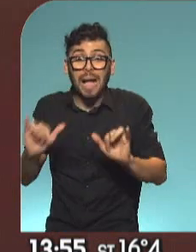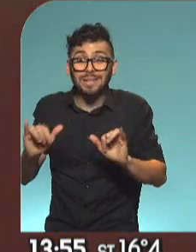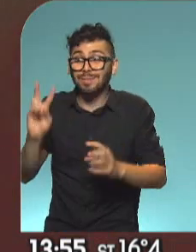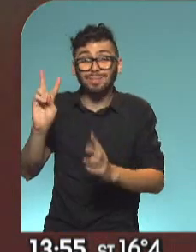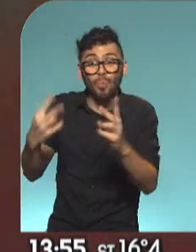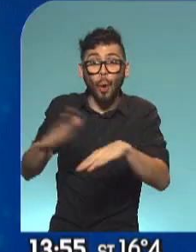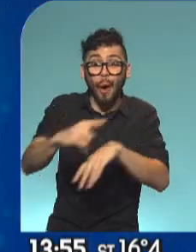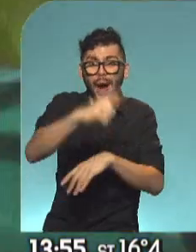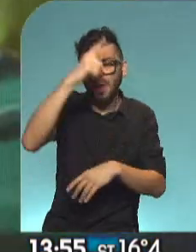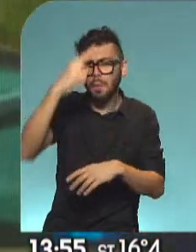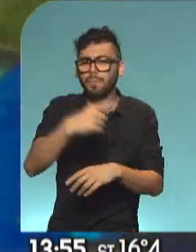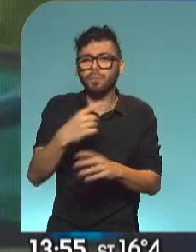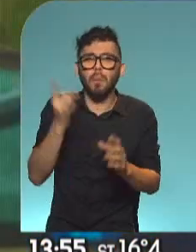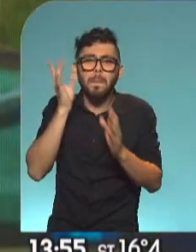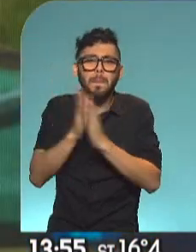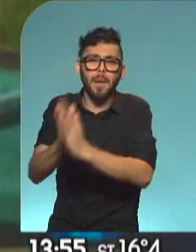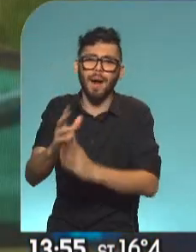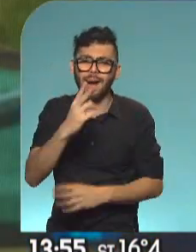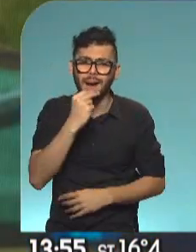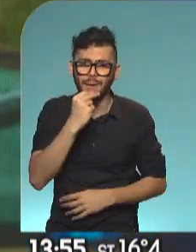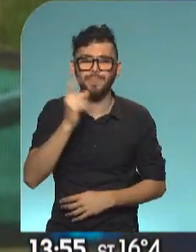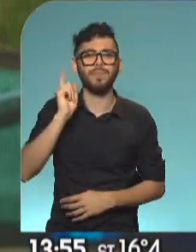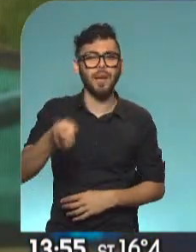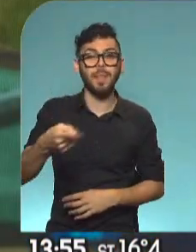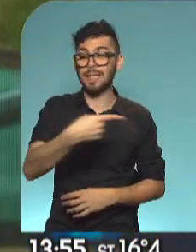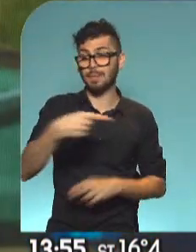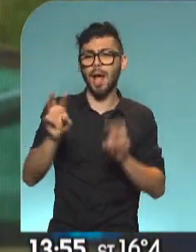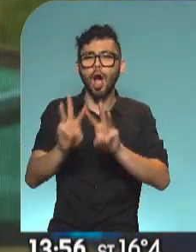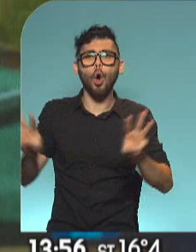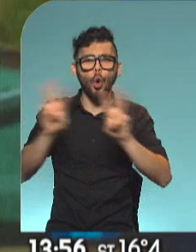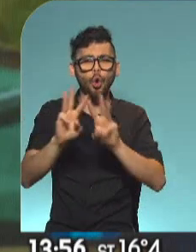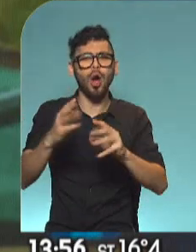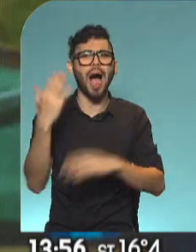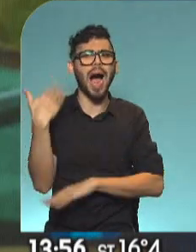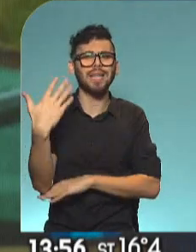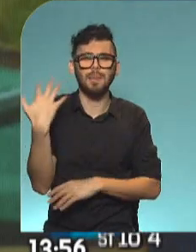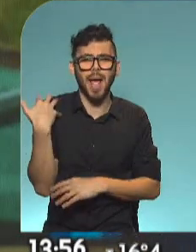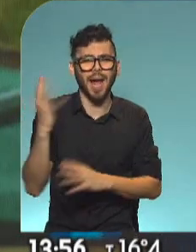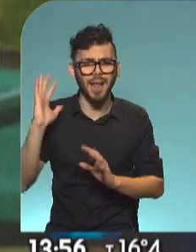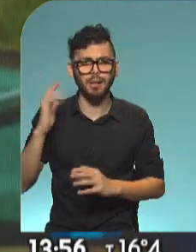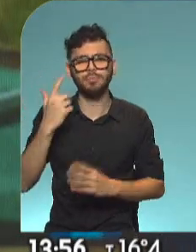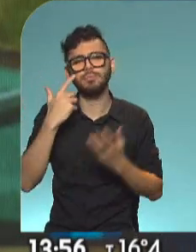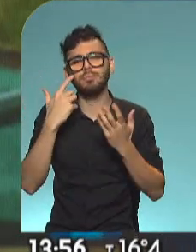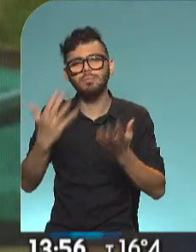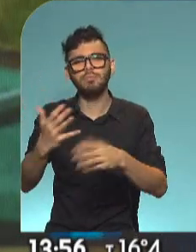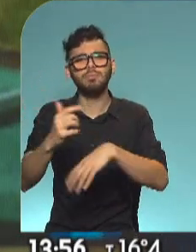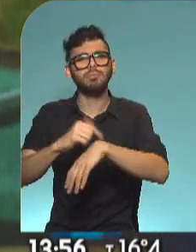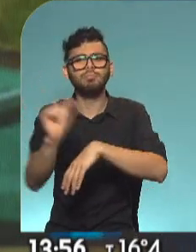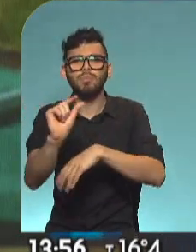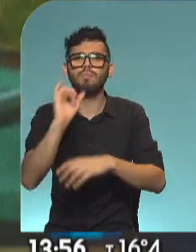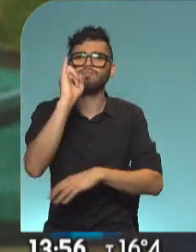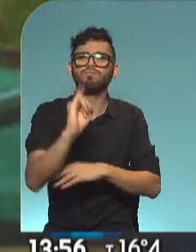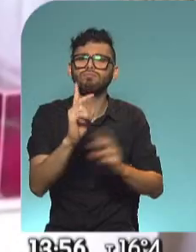Digamos, tuvimos también la Asamblea General de la ONU y vamos a ver algunos de los fragmentos de los discursos de los